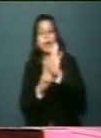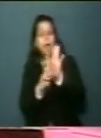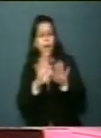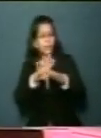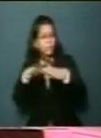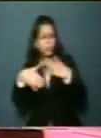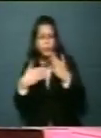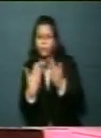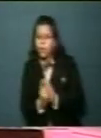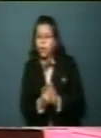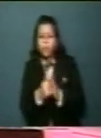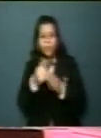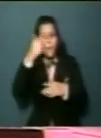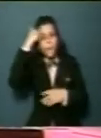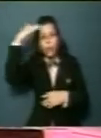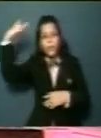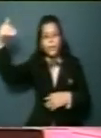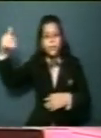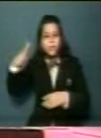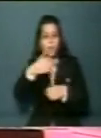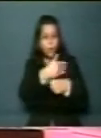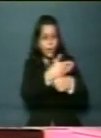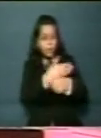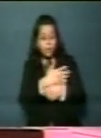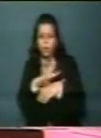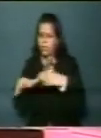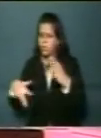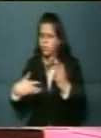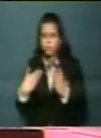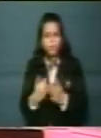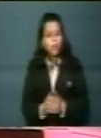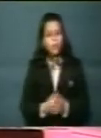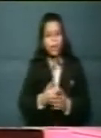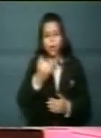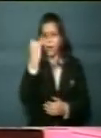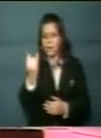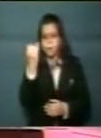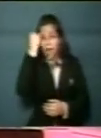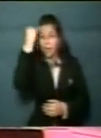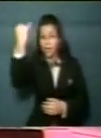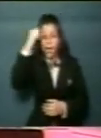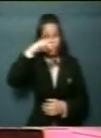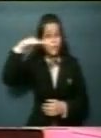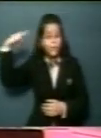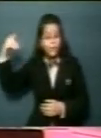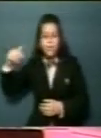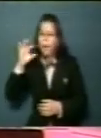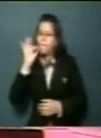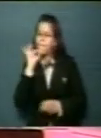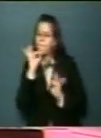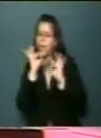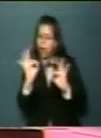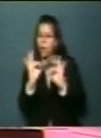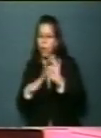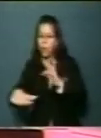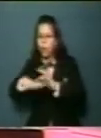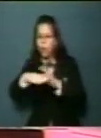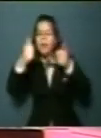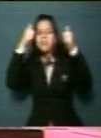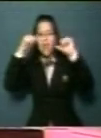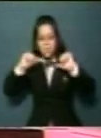las fuerzas políticas y todo el espectro ideológico de la nación, el mejor lugar para forjar ese